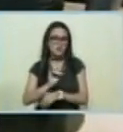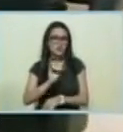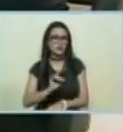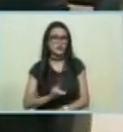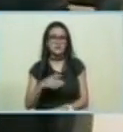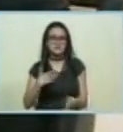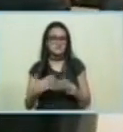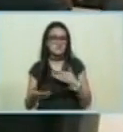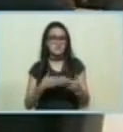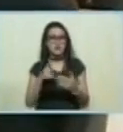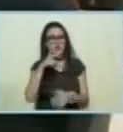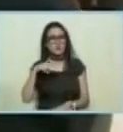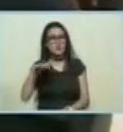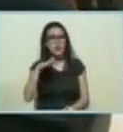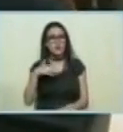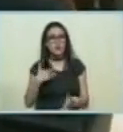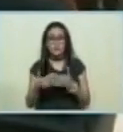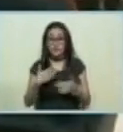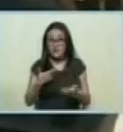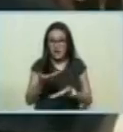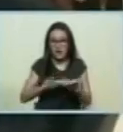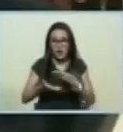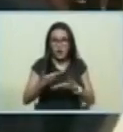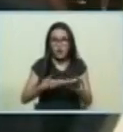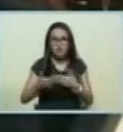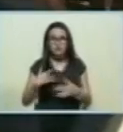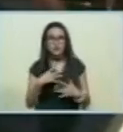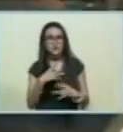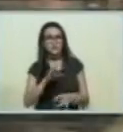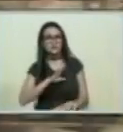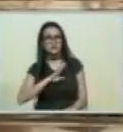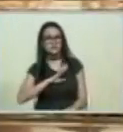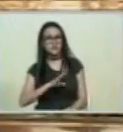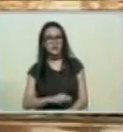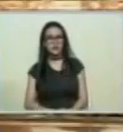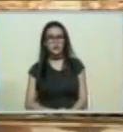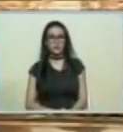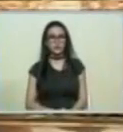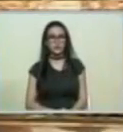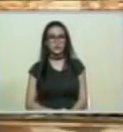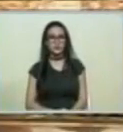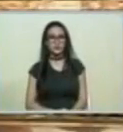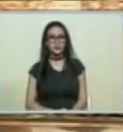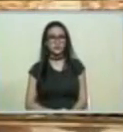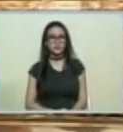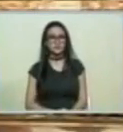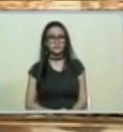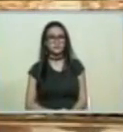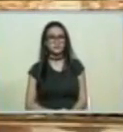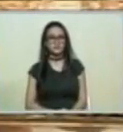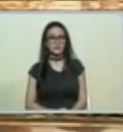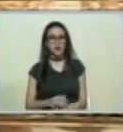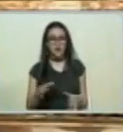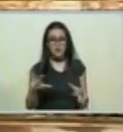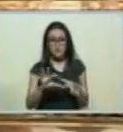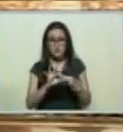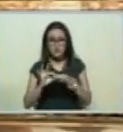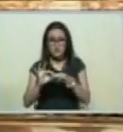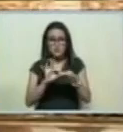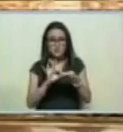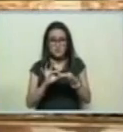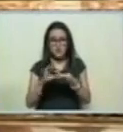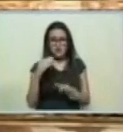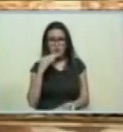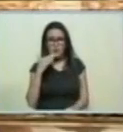utilizarlo, y no le importa el pueblo, le importan sus negocios, sus intereses, mira, su alianza con los gringos y el